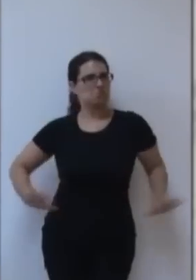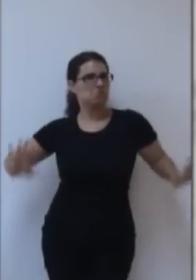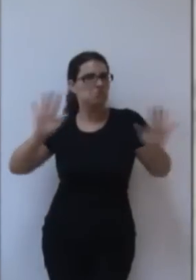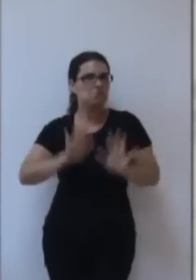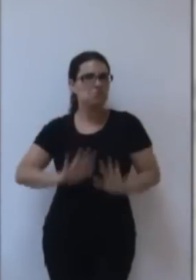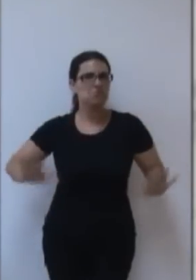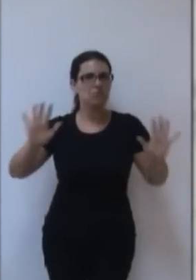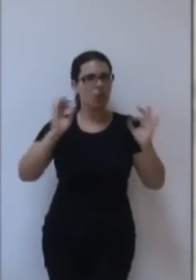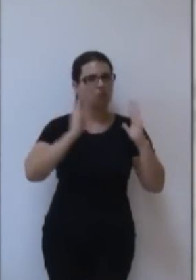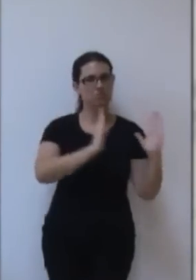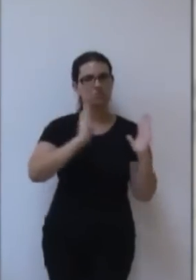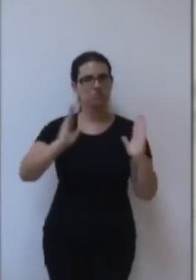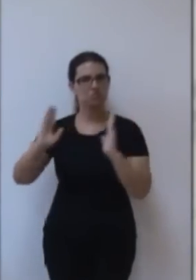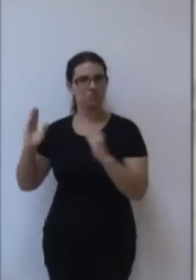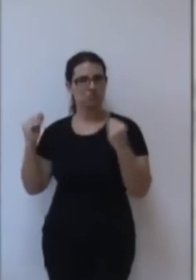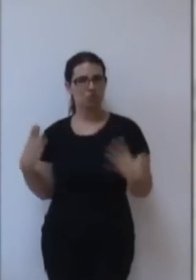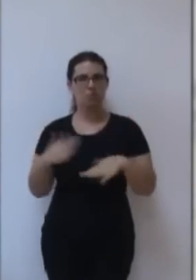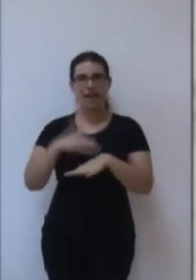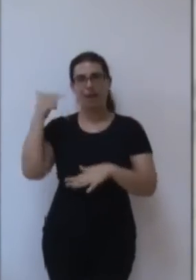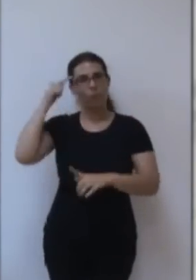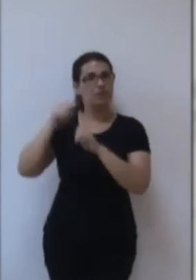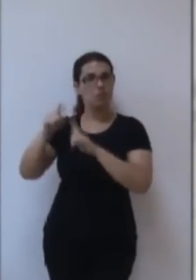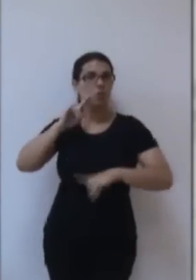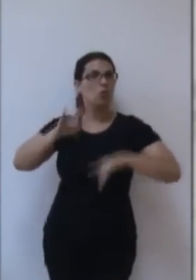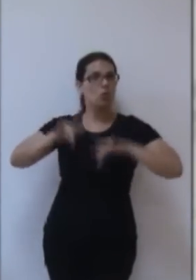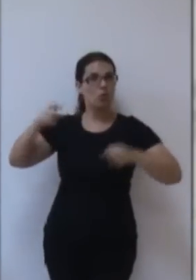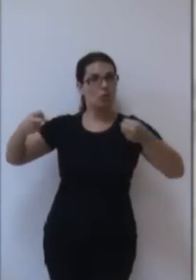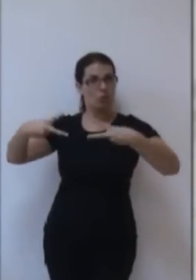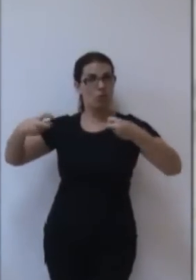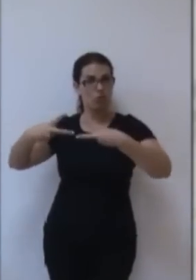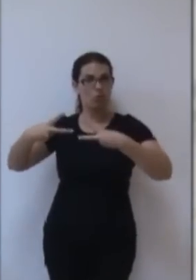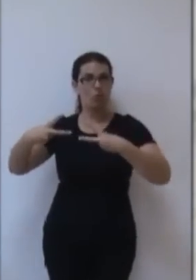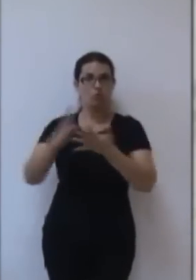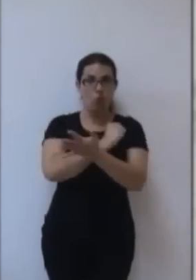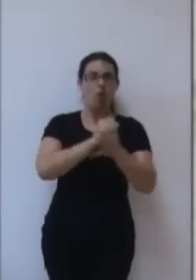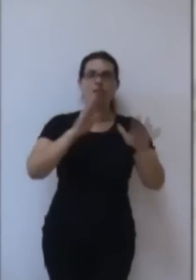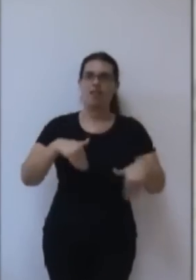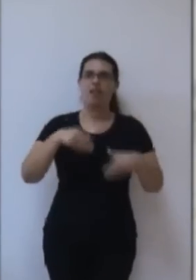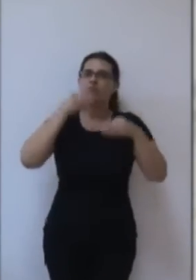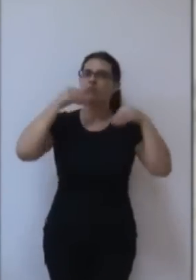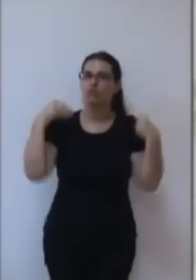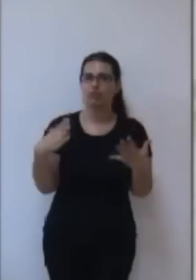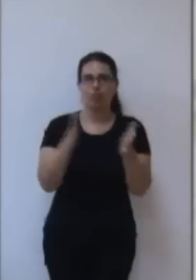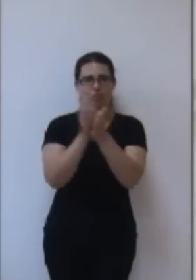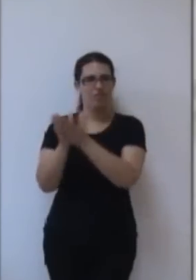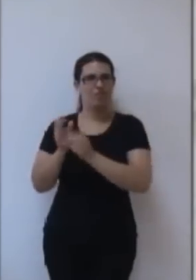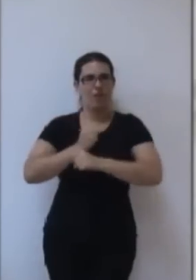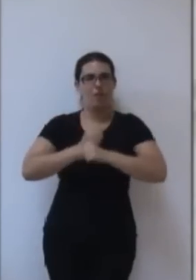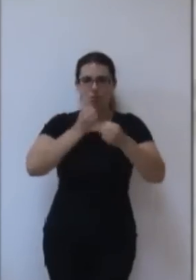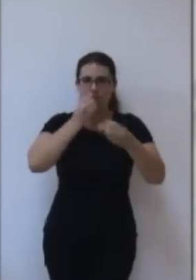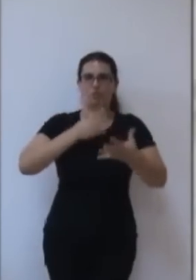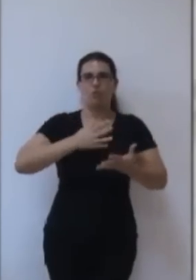pausado, pautado, con el fin de que la estenotipia y todo esto pues se facilite la labor de los compañeros de